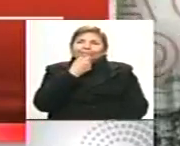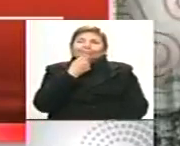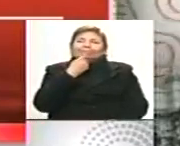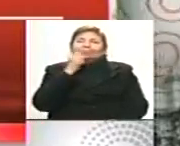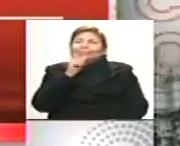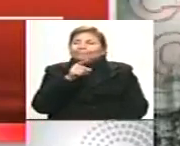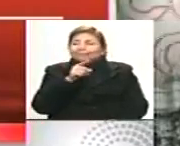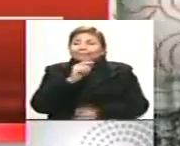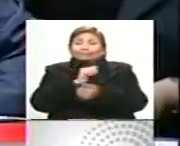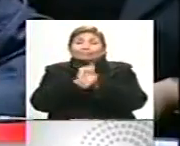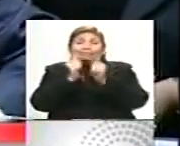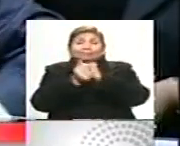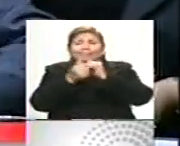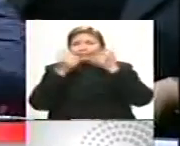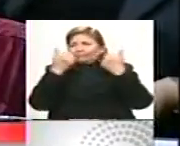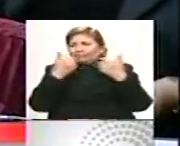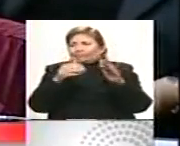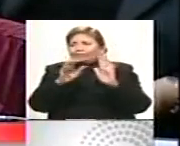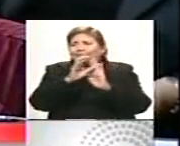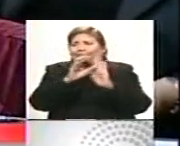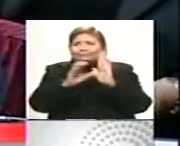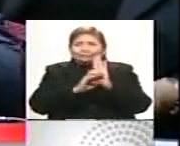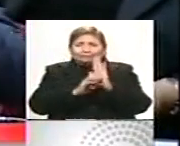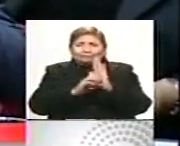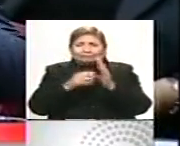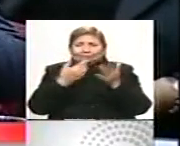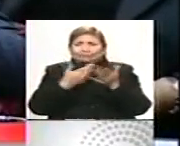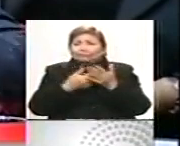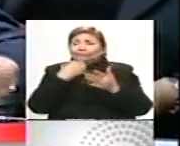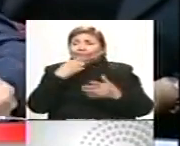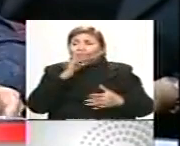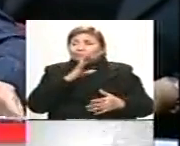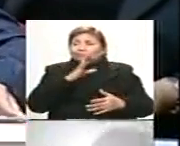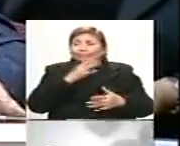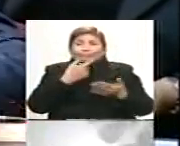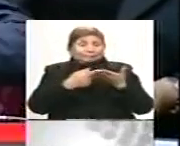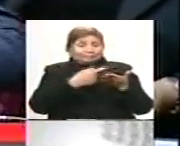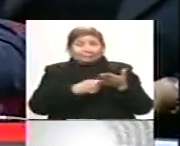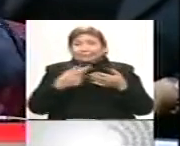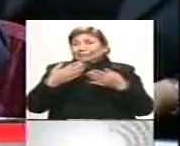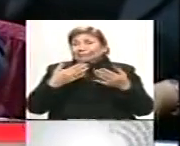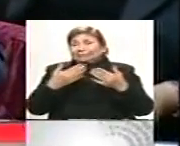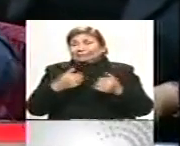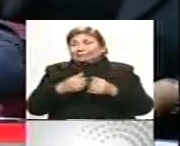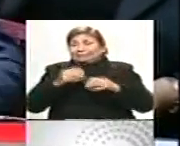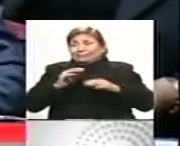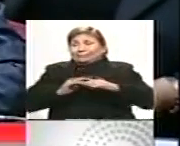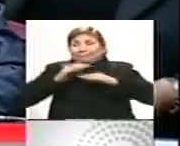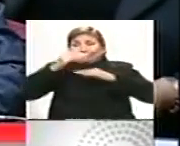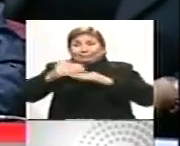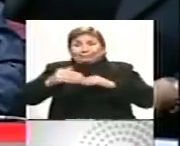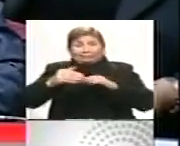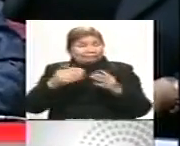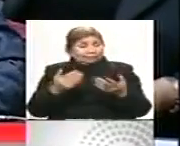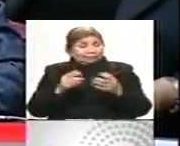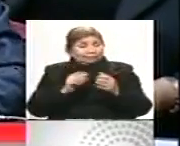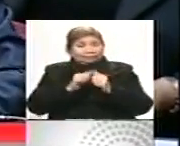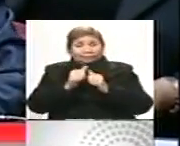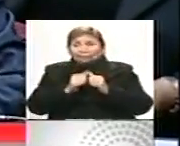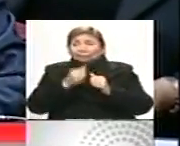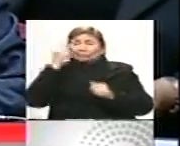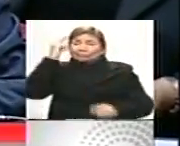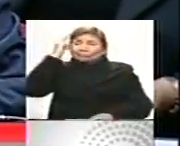esta modificación ya está en la Constitución. Esto que estamos discutiendo ya está, y nosotros estamos dando un paso más. Y